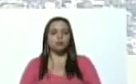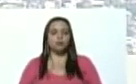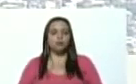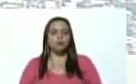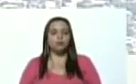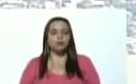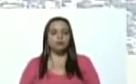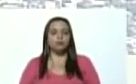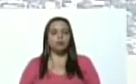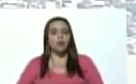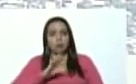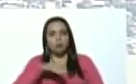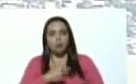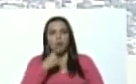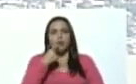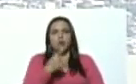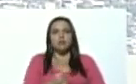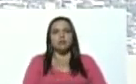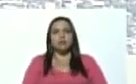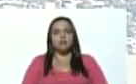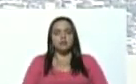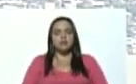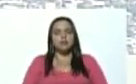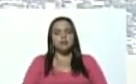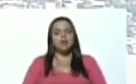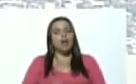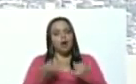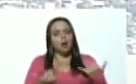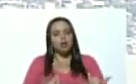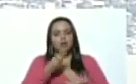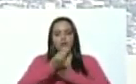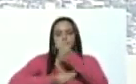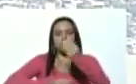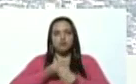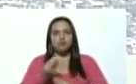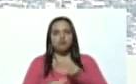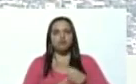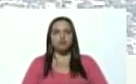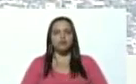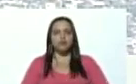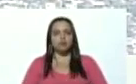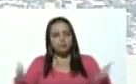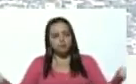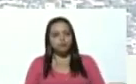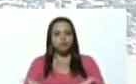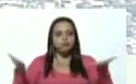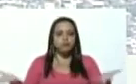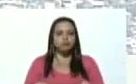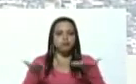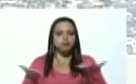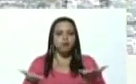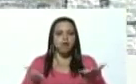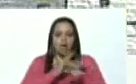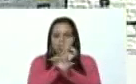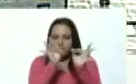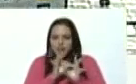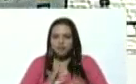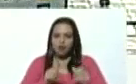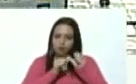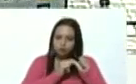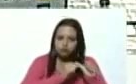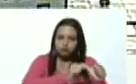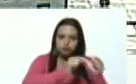hoy puedo decir que estamos en condiciones de relanzar de manera